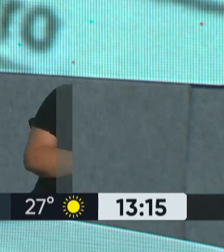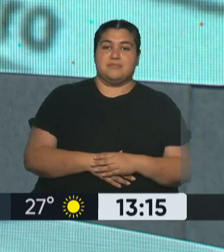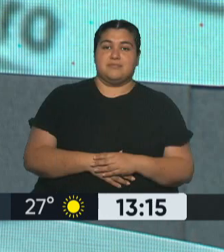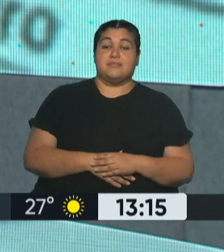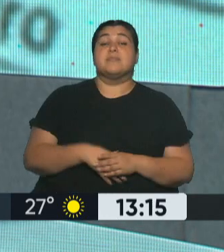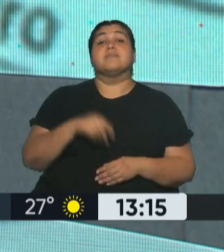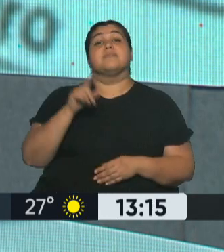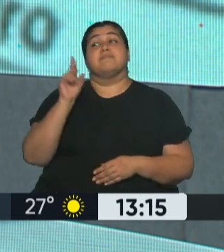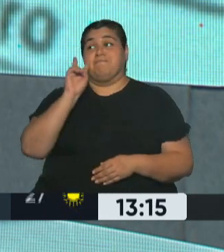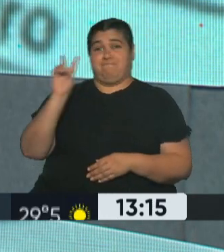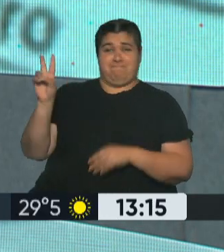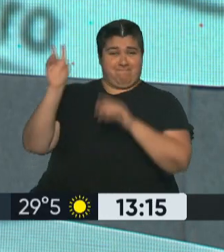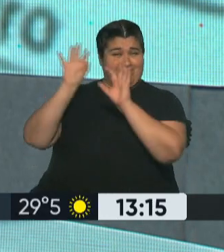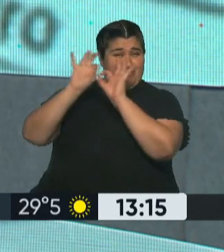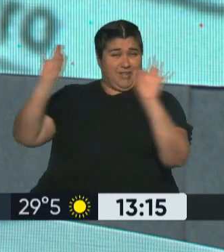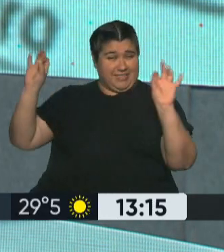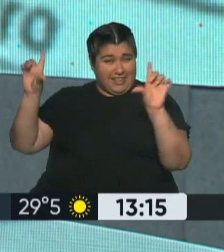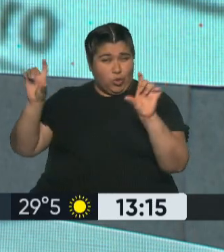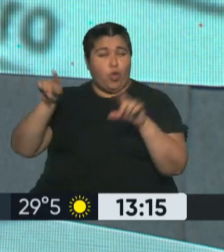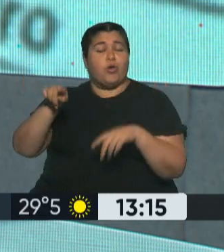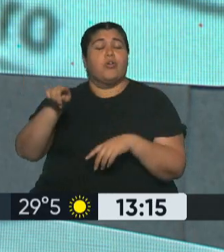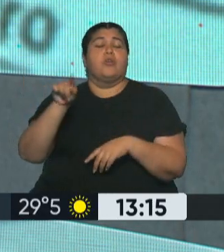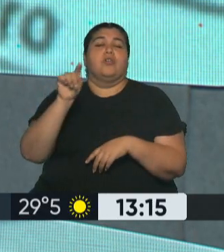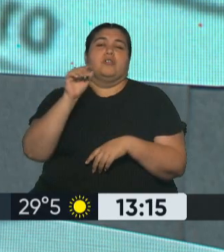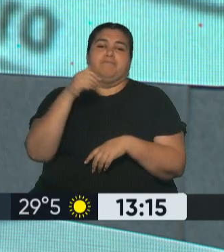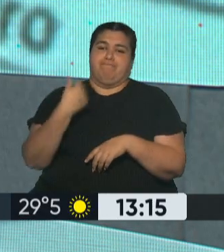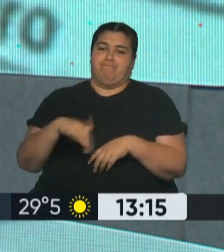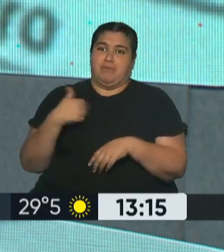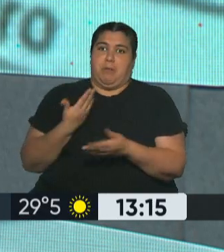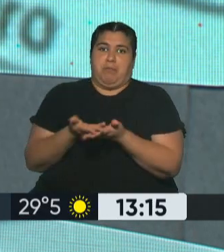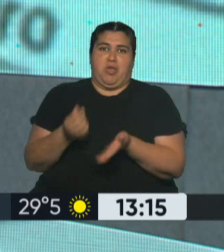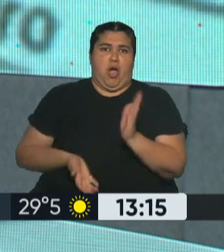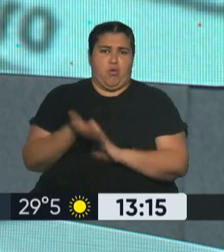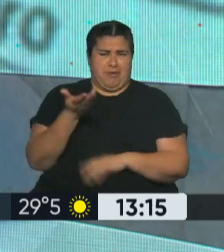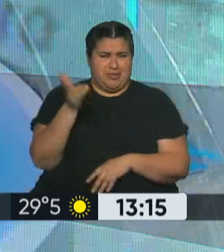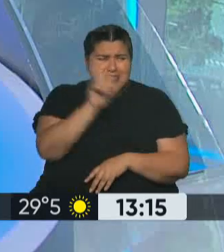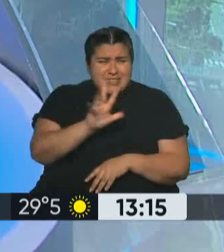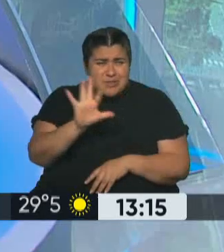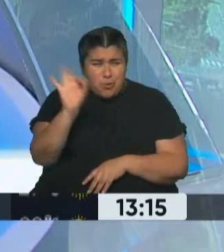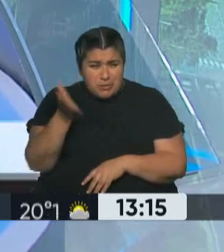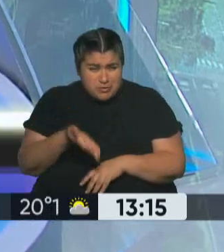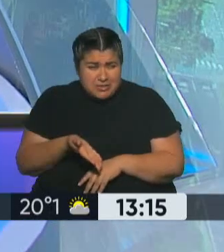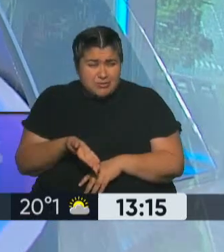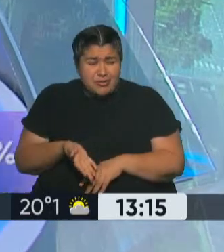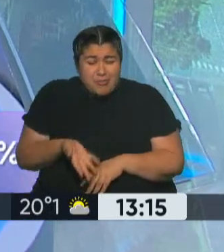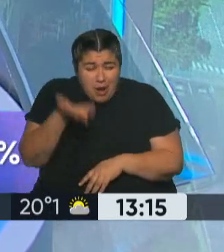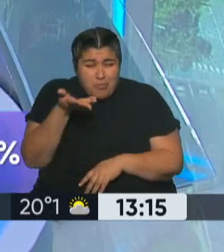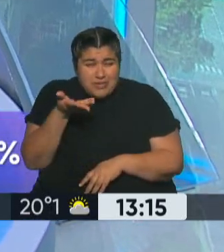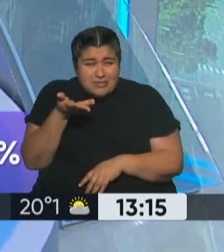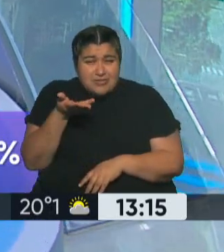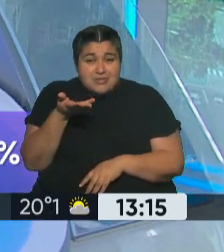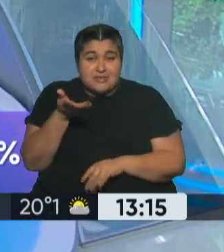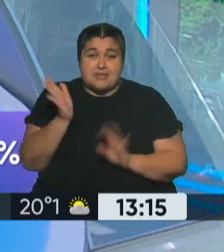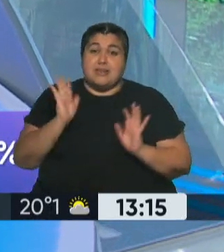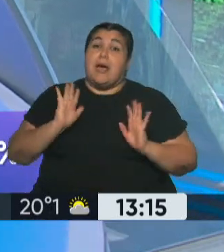así teníamos el título la distribuidora y este pedido de aumento Raúl de la Torre 350 por la más